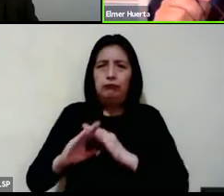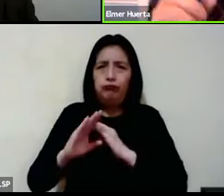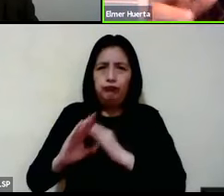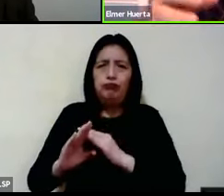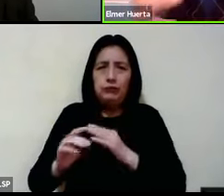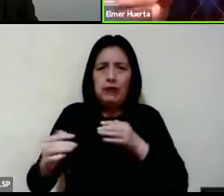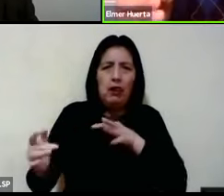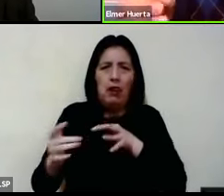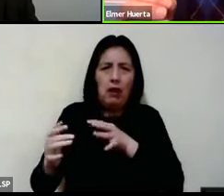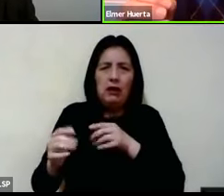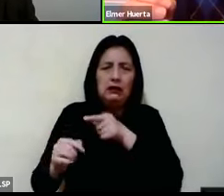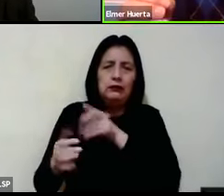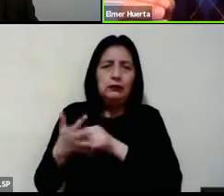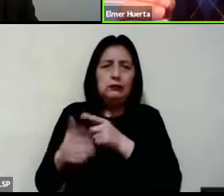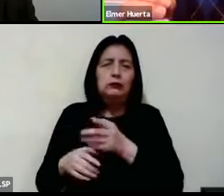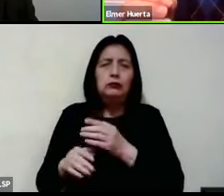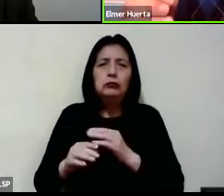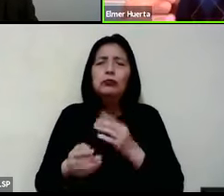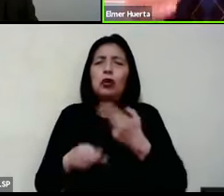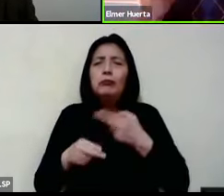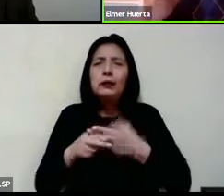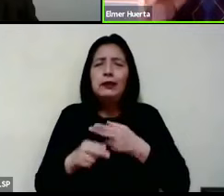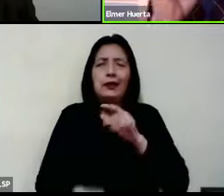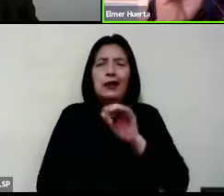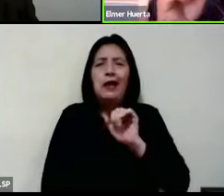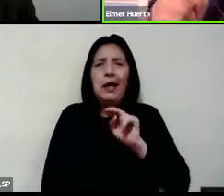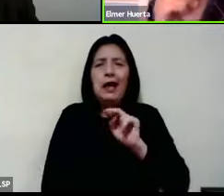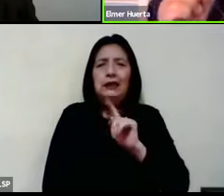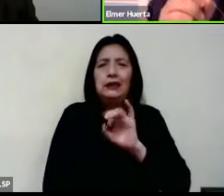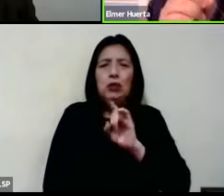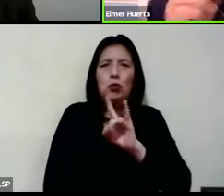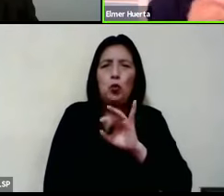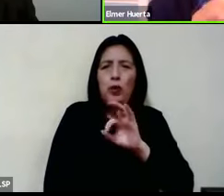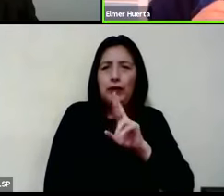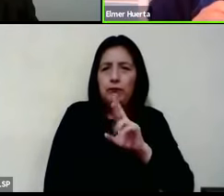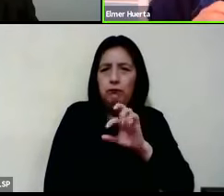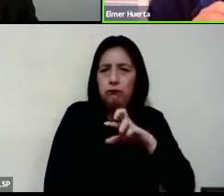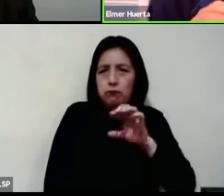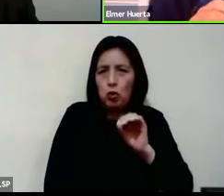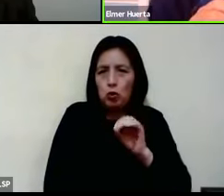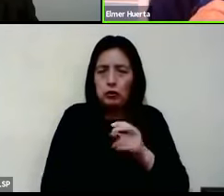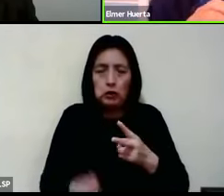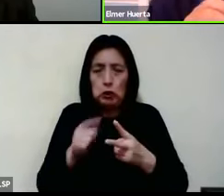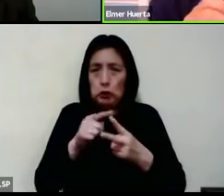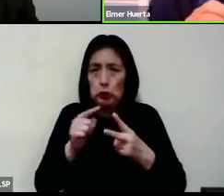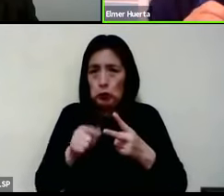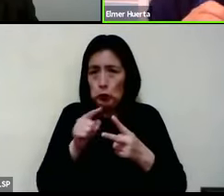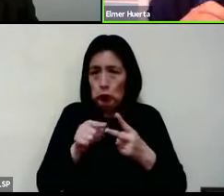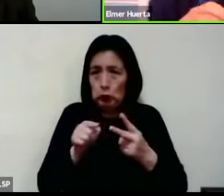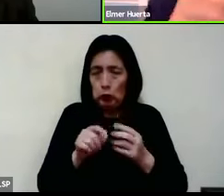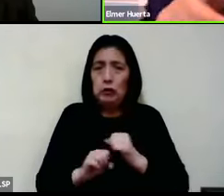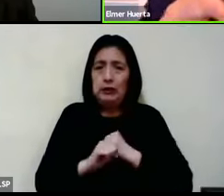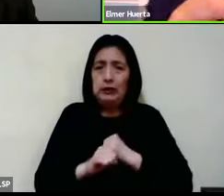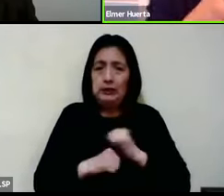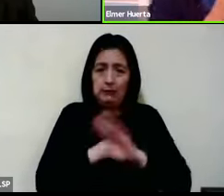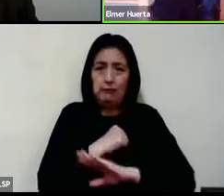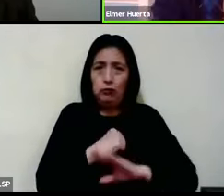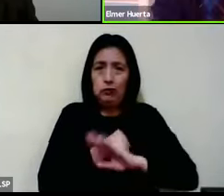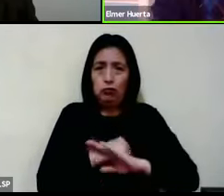enemigo, que se llaman anticuerpos. Entonces, estos 2 elementos son los que forman el sistema de defensa del